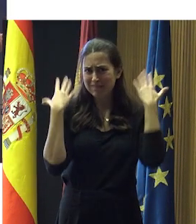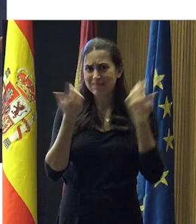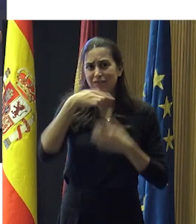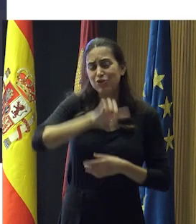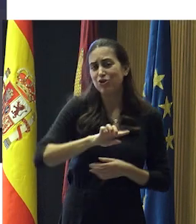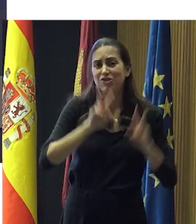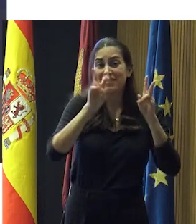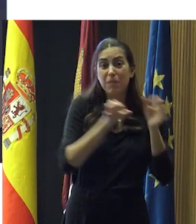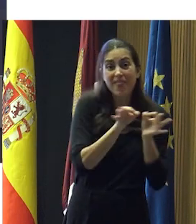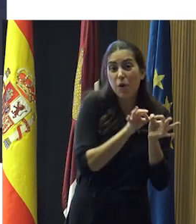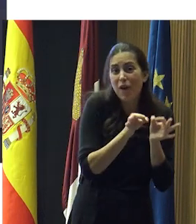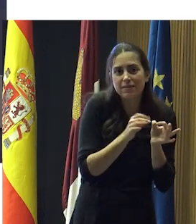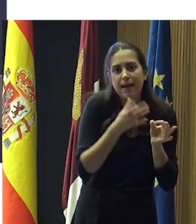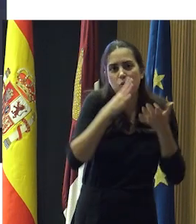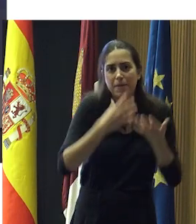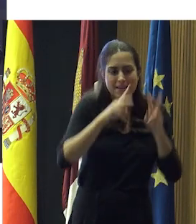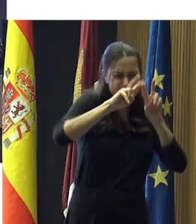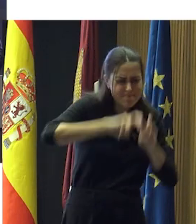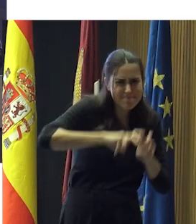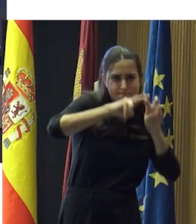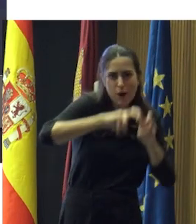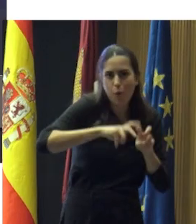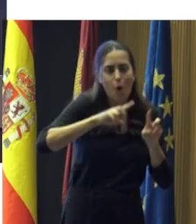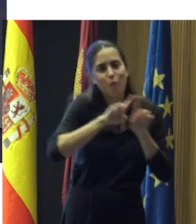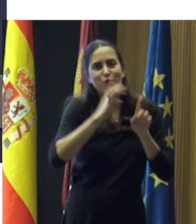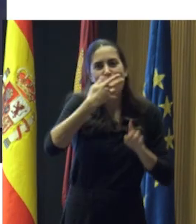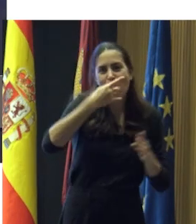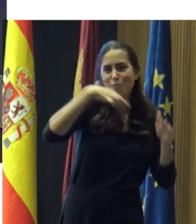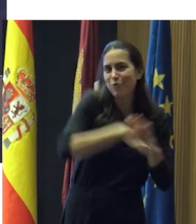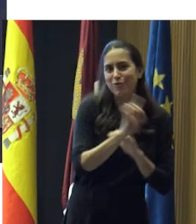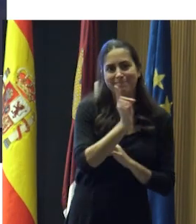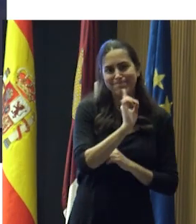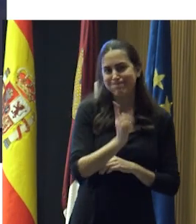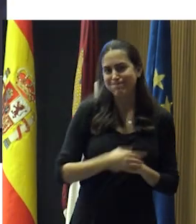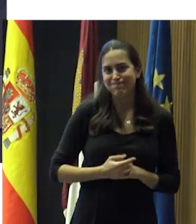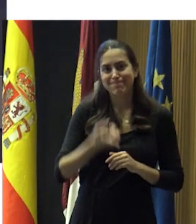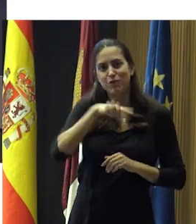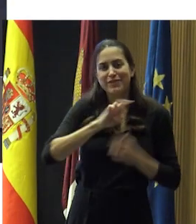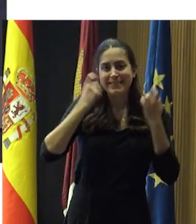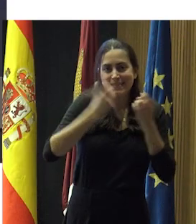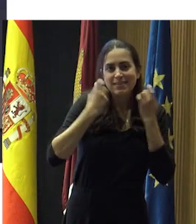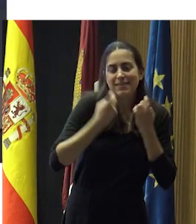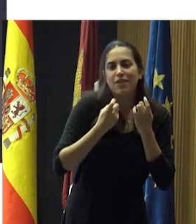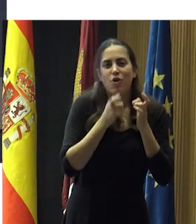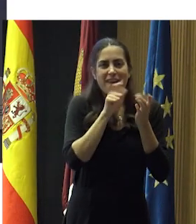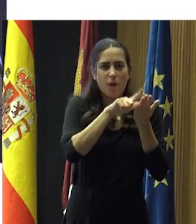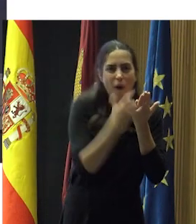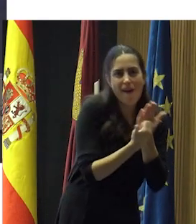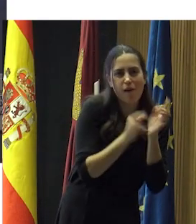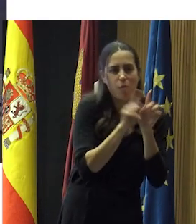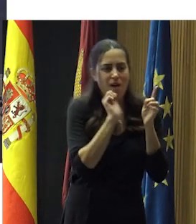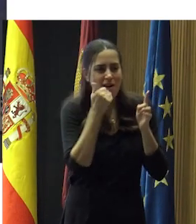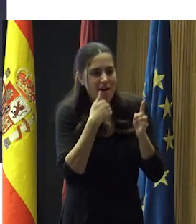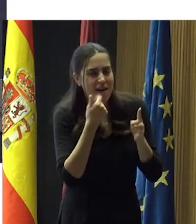investigando, pero todavía no lo conocemos totalmente. Lo que tenemos que hacer es intentar descifrar ese lenguaje, porque si conocemos los